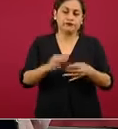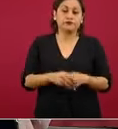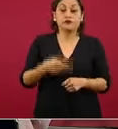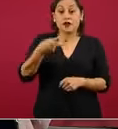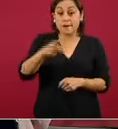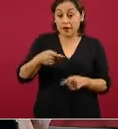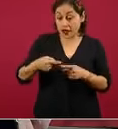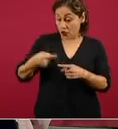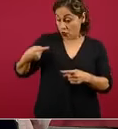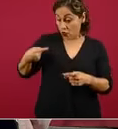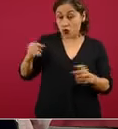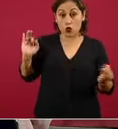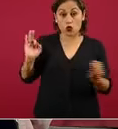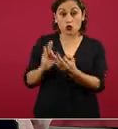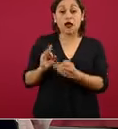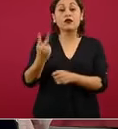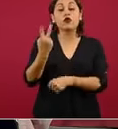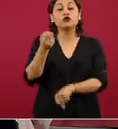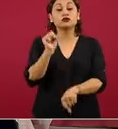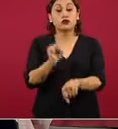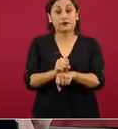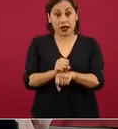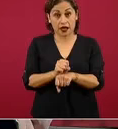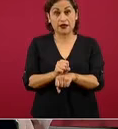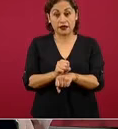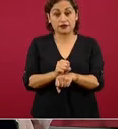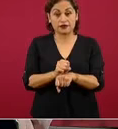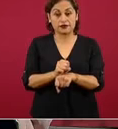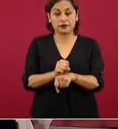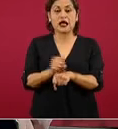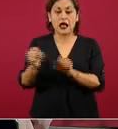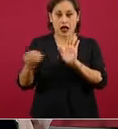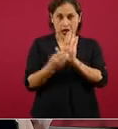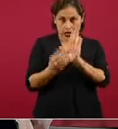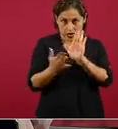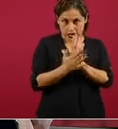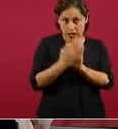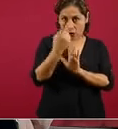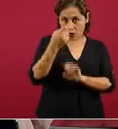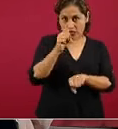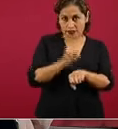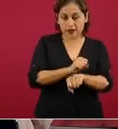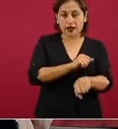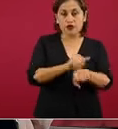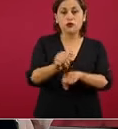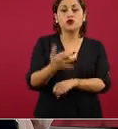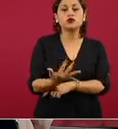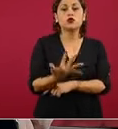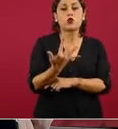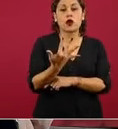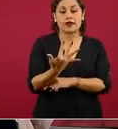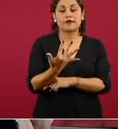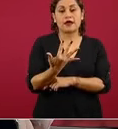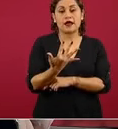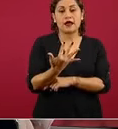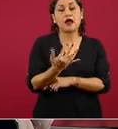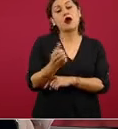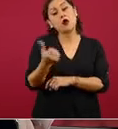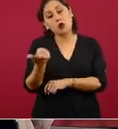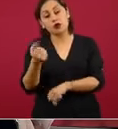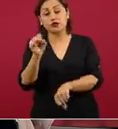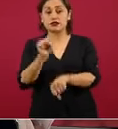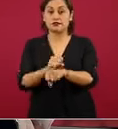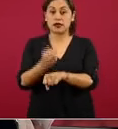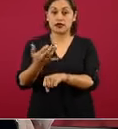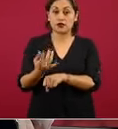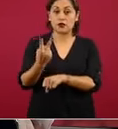semanas, que se incluye aquí una de las semanas, pero también en la semana 52, que también terminó, y en la semana